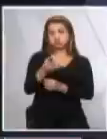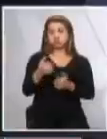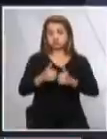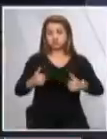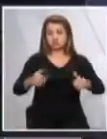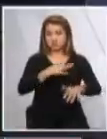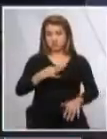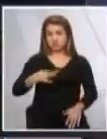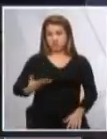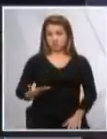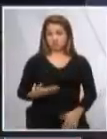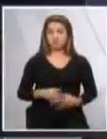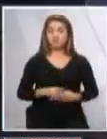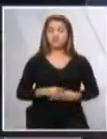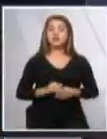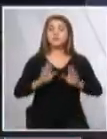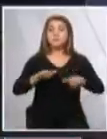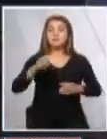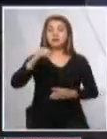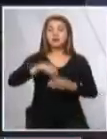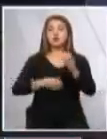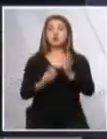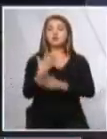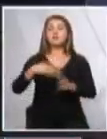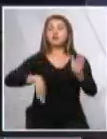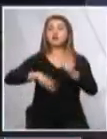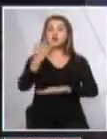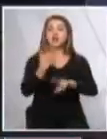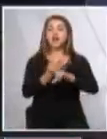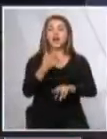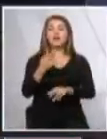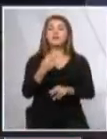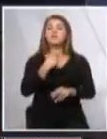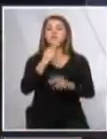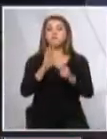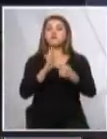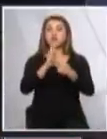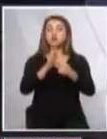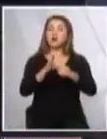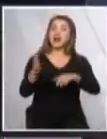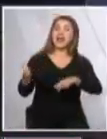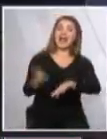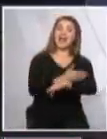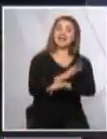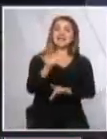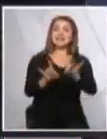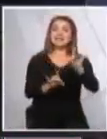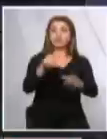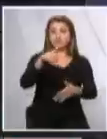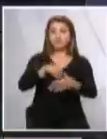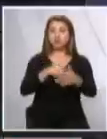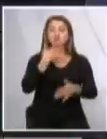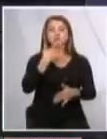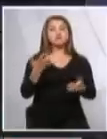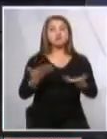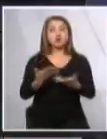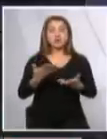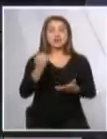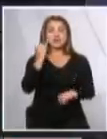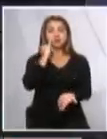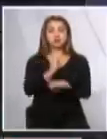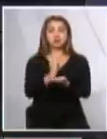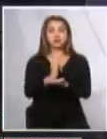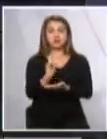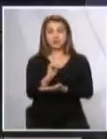cuando dentro de la propia nueva mayoría hay voces que llaman, por ejemplo, a adelantar las elecciones, y es porque da la impresión, la institucionalidad no